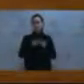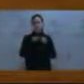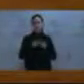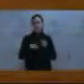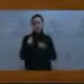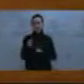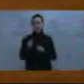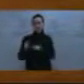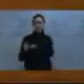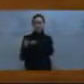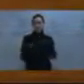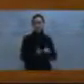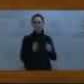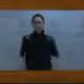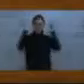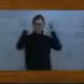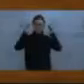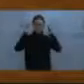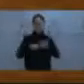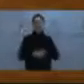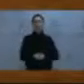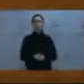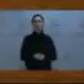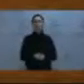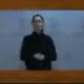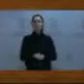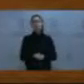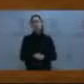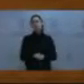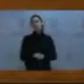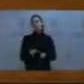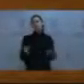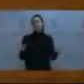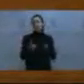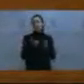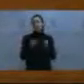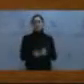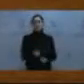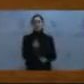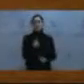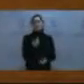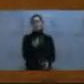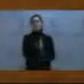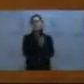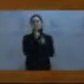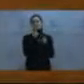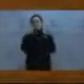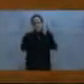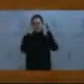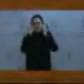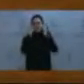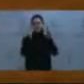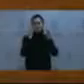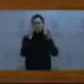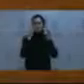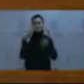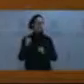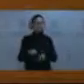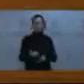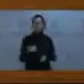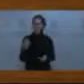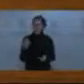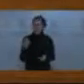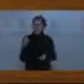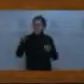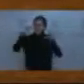el apartado de la formación, que yo creo que ningún grupo podemos oponernos a mejorar la formación